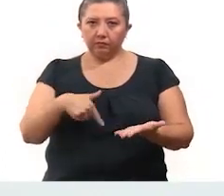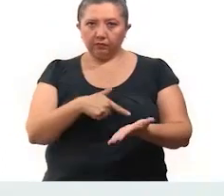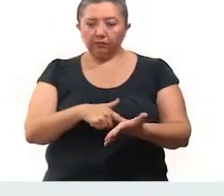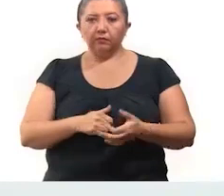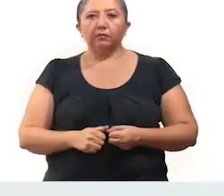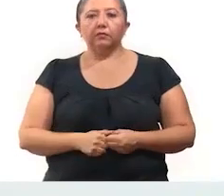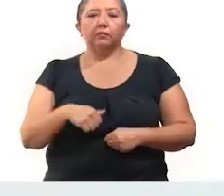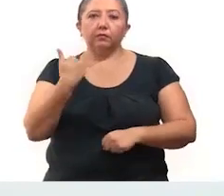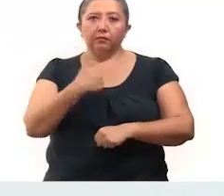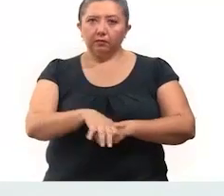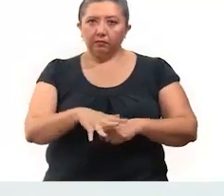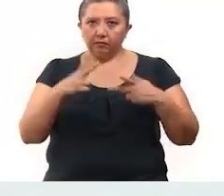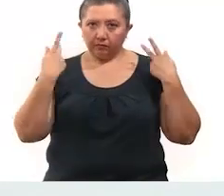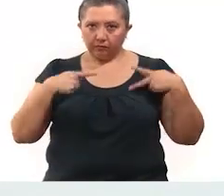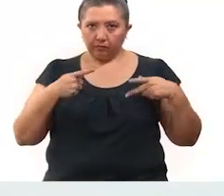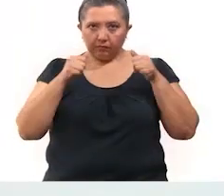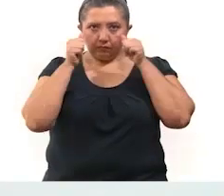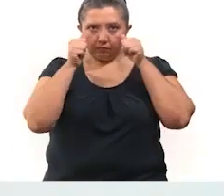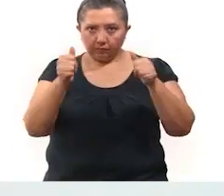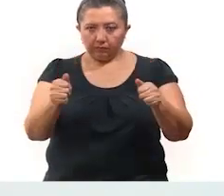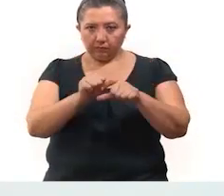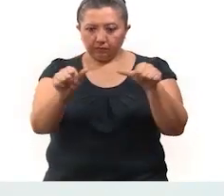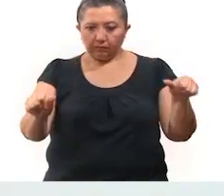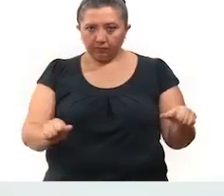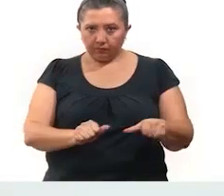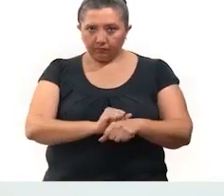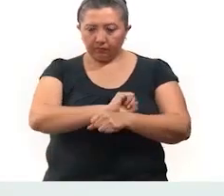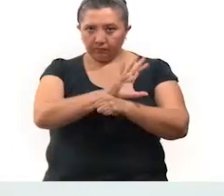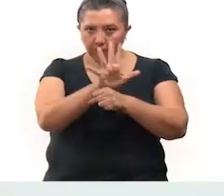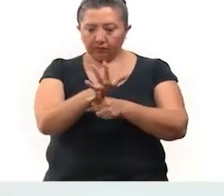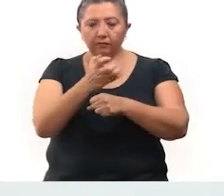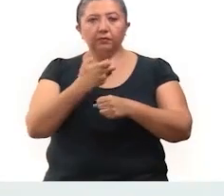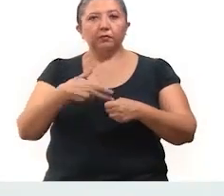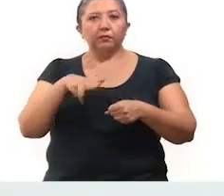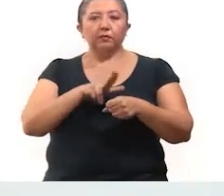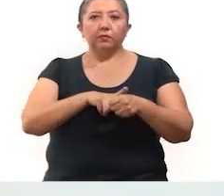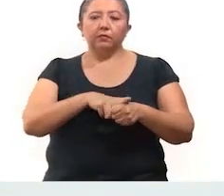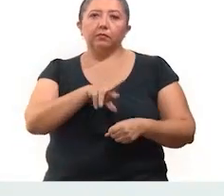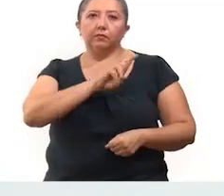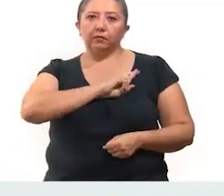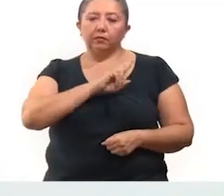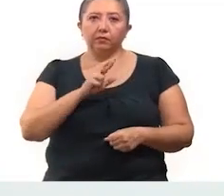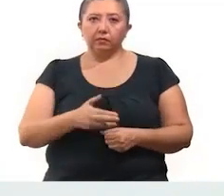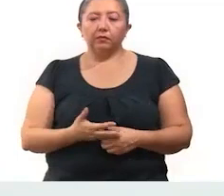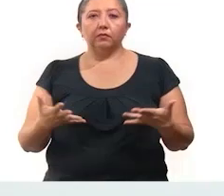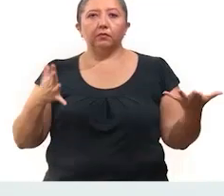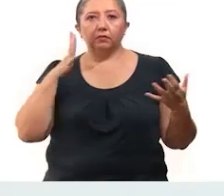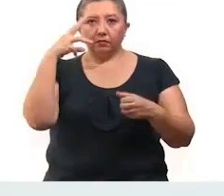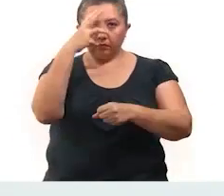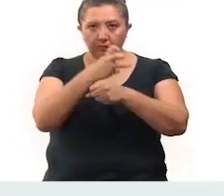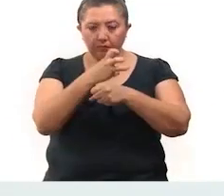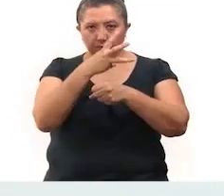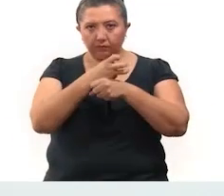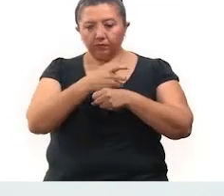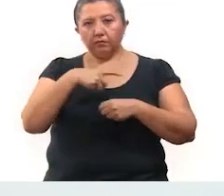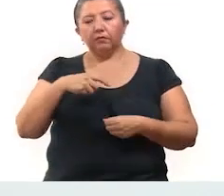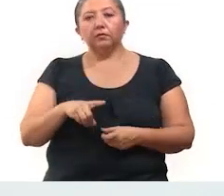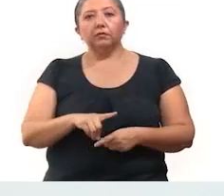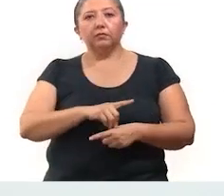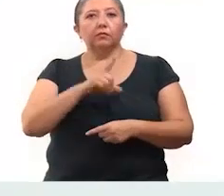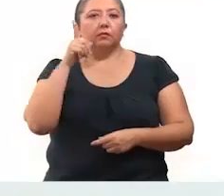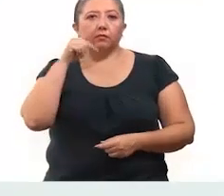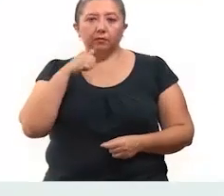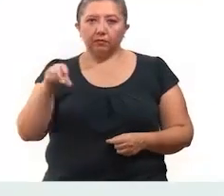nosocomios, mientras que el personal que atiende las áreas COVID de los hospitales privados se les aplicará la tercera dosis desde